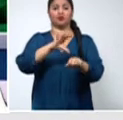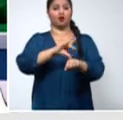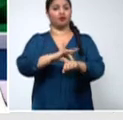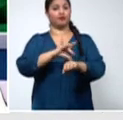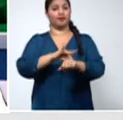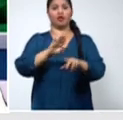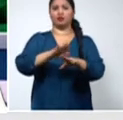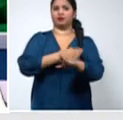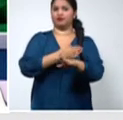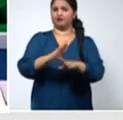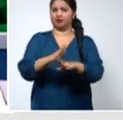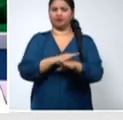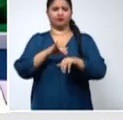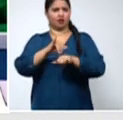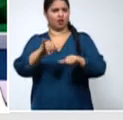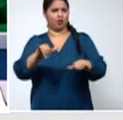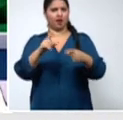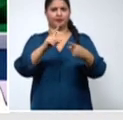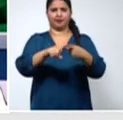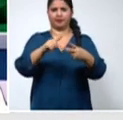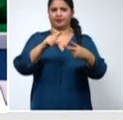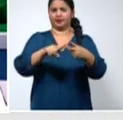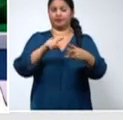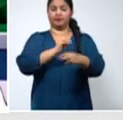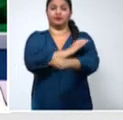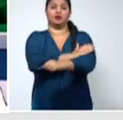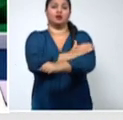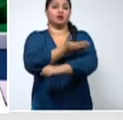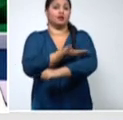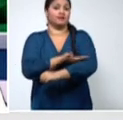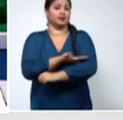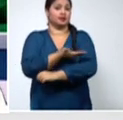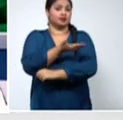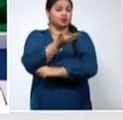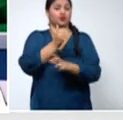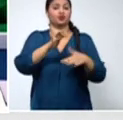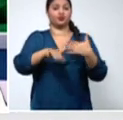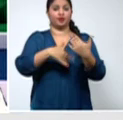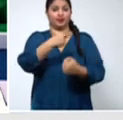previas, hipertensión arterial, cardiopatía isquémica,